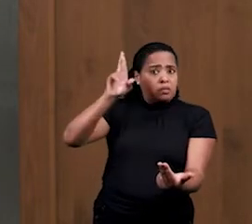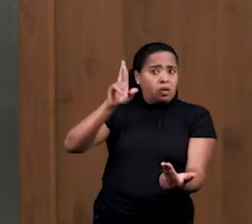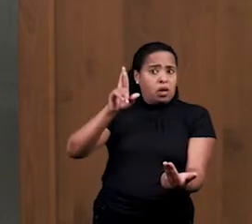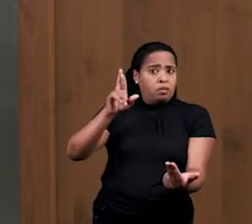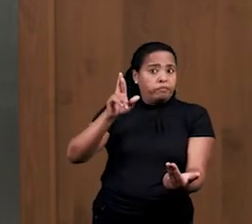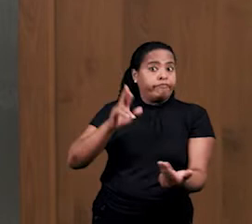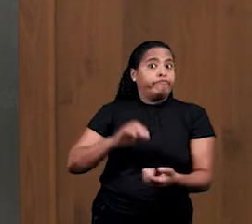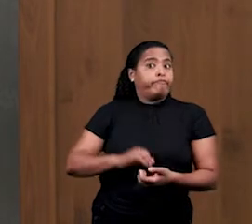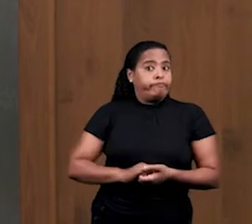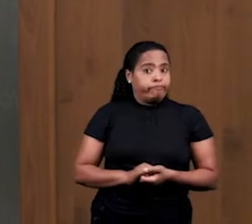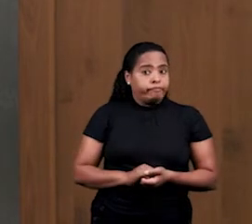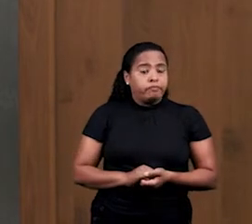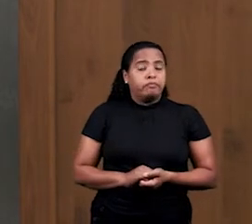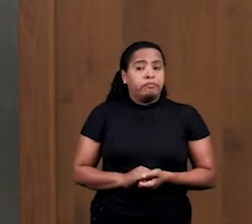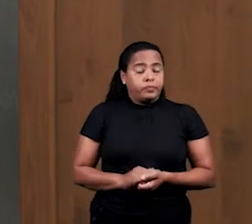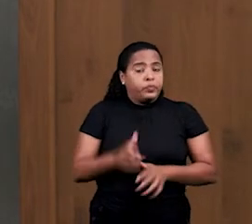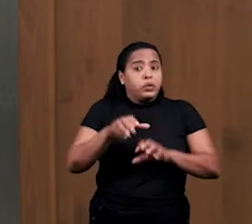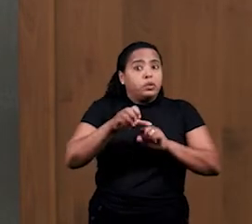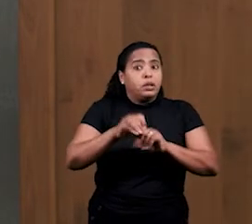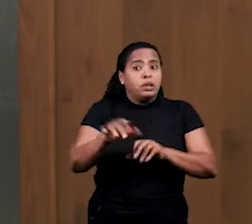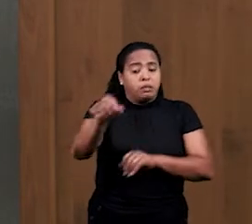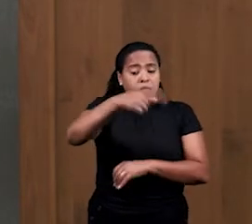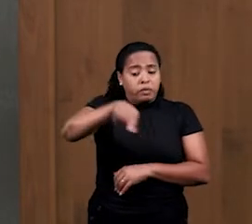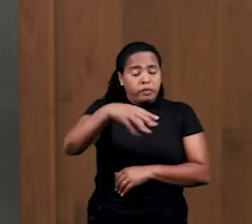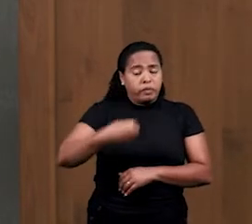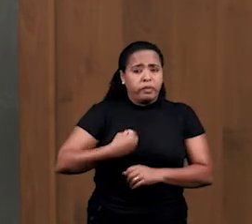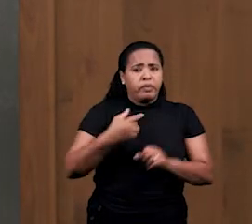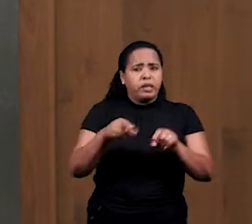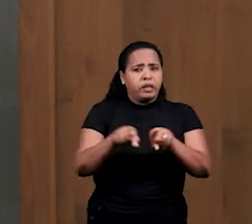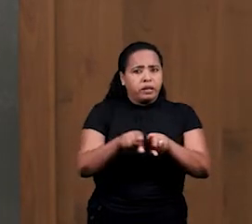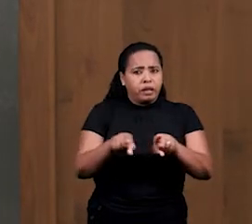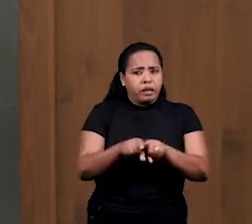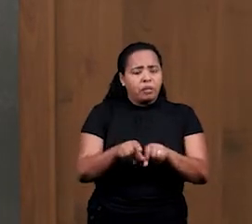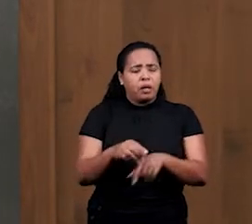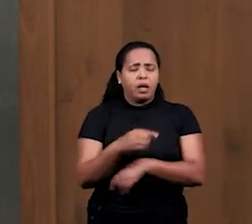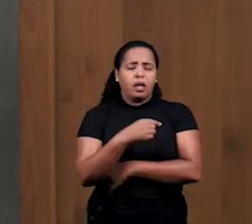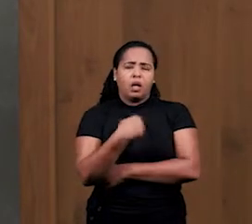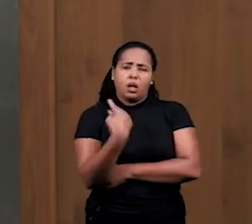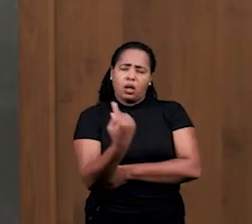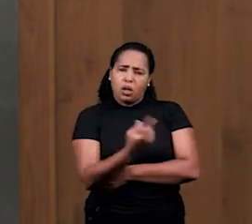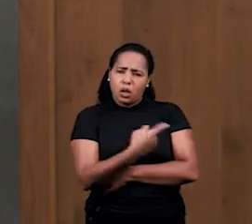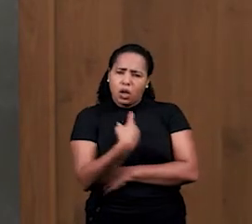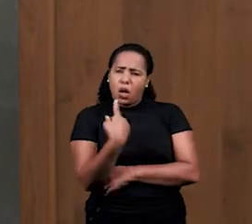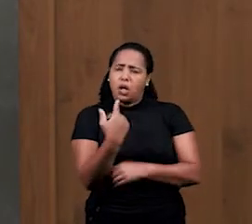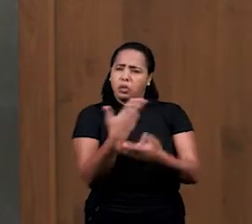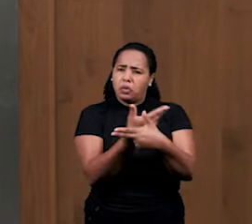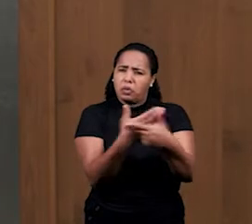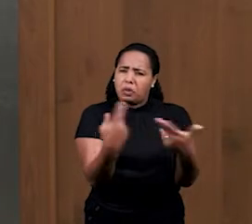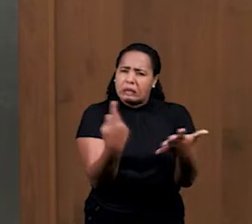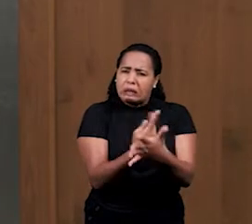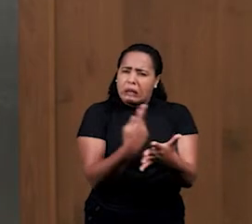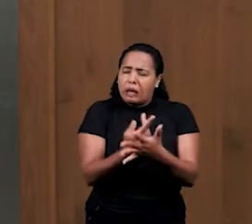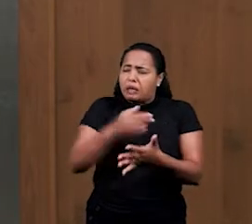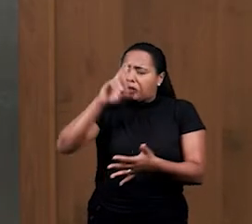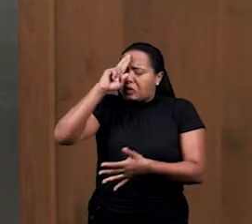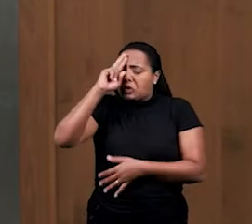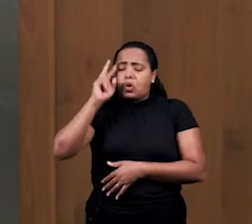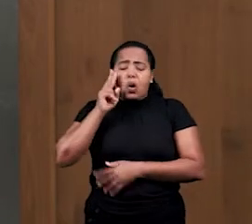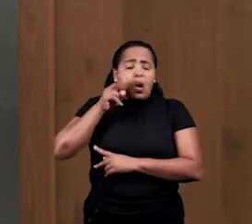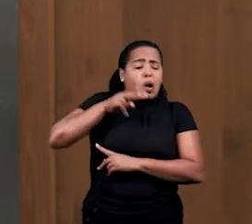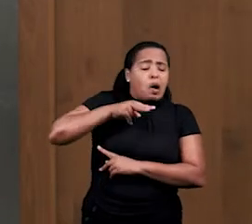Señor. Esta enseñanza es también para nuestras vidas. Nosotros no tenemos que hacer cosas malas